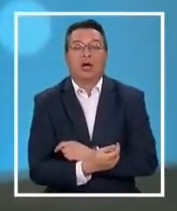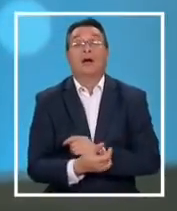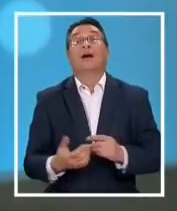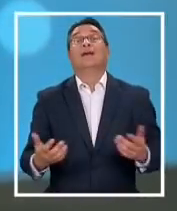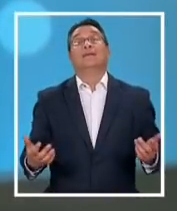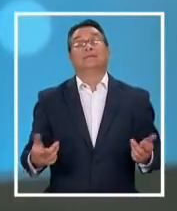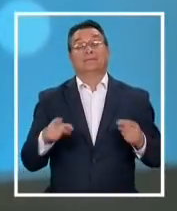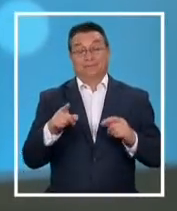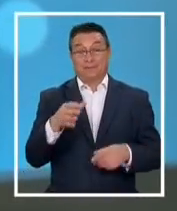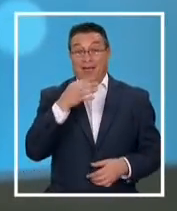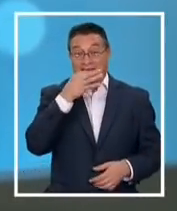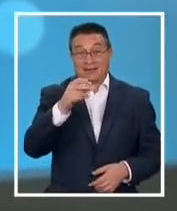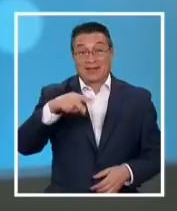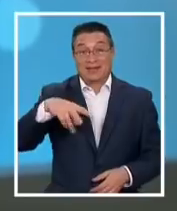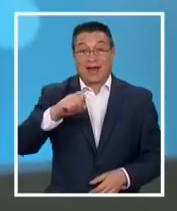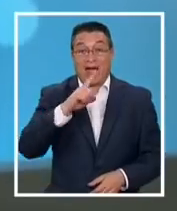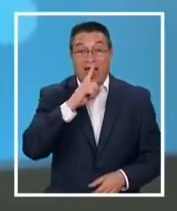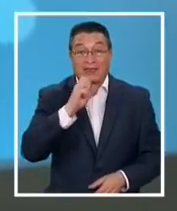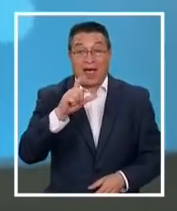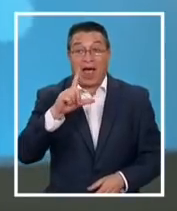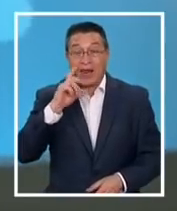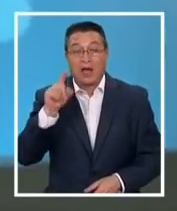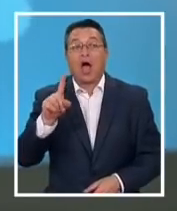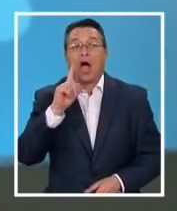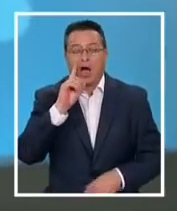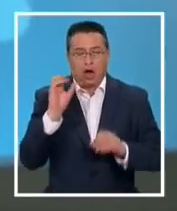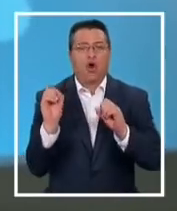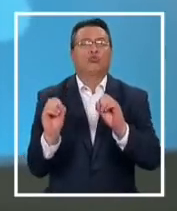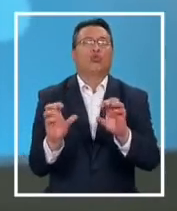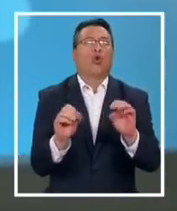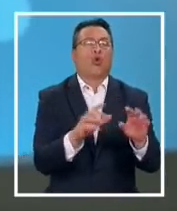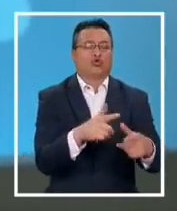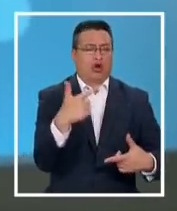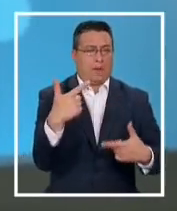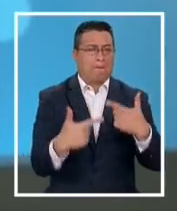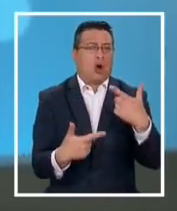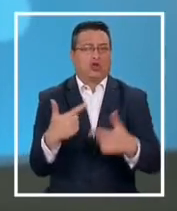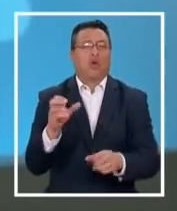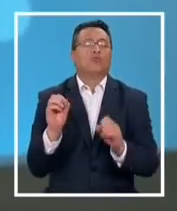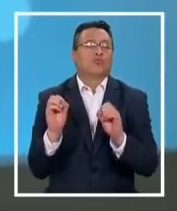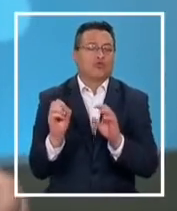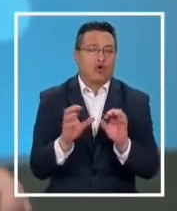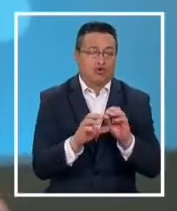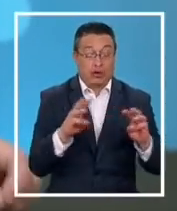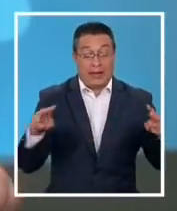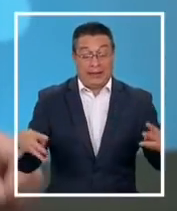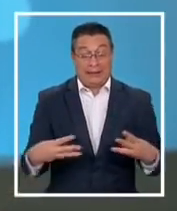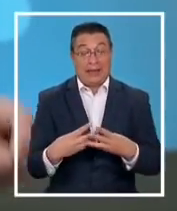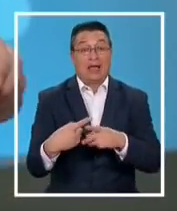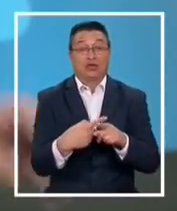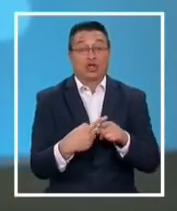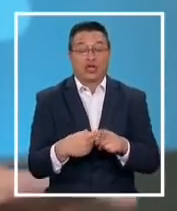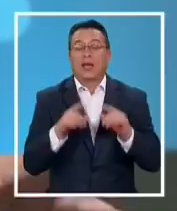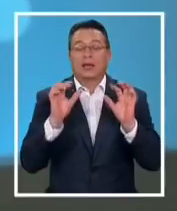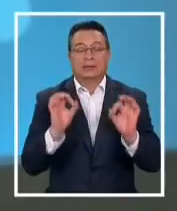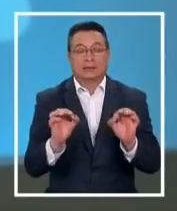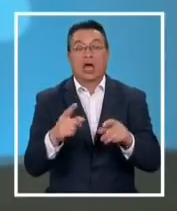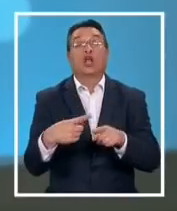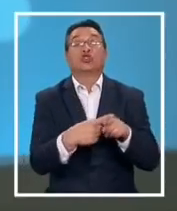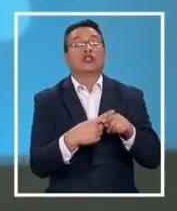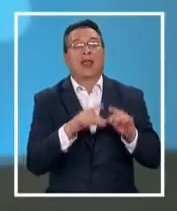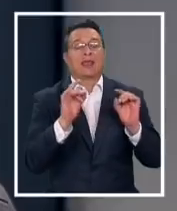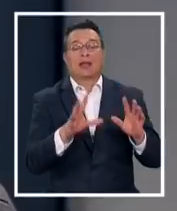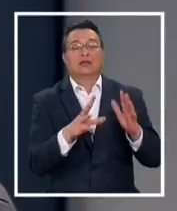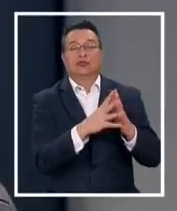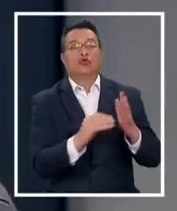decía Natalia hace un rato, hay muchos políticos hoy día que creen que las redes sociales son el reflejo exacto de la sociedad.